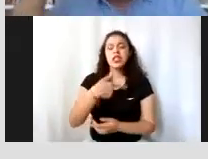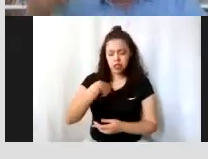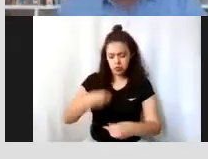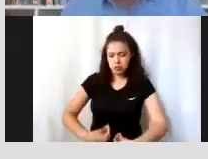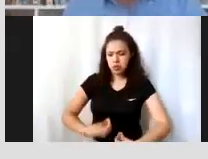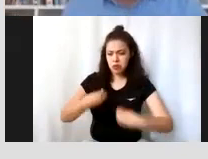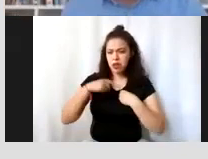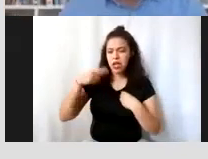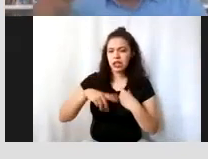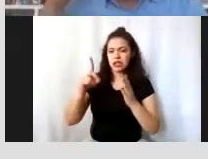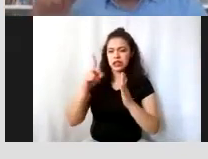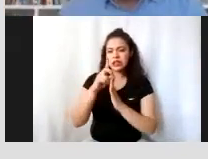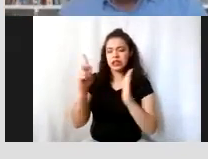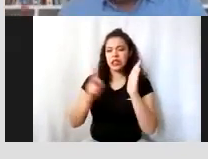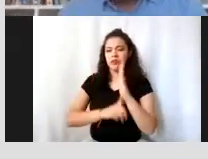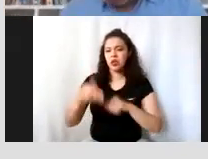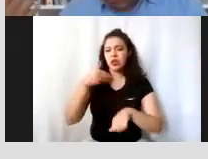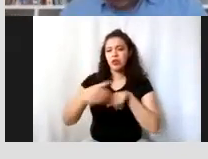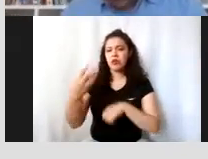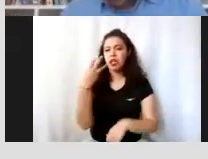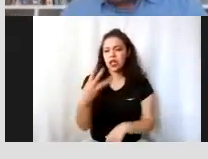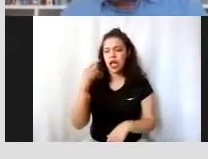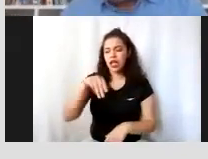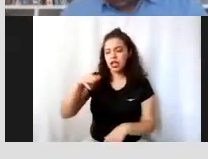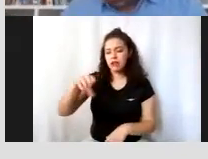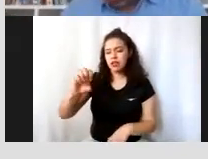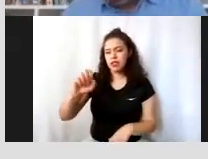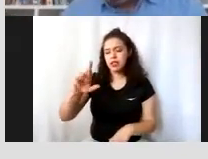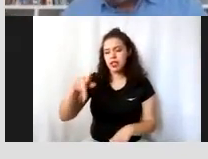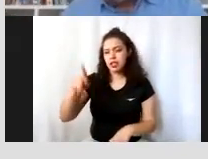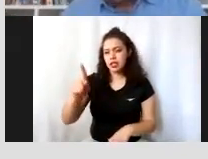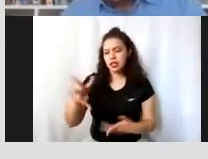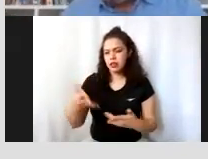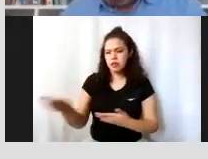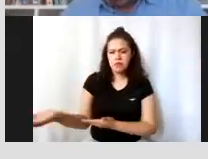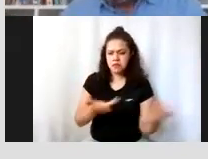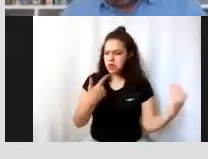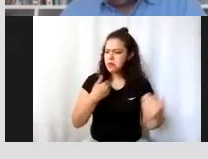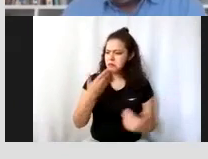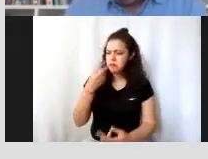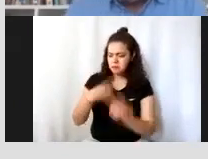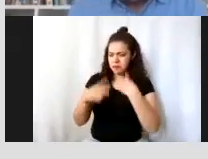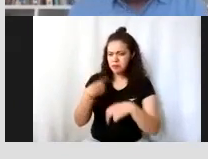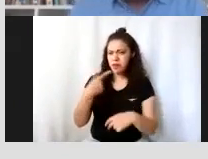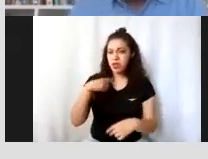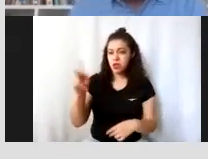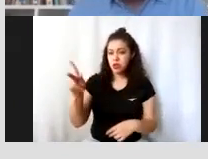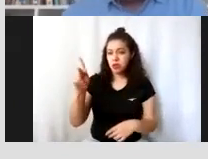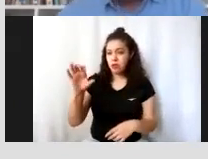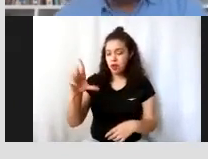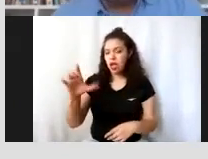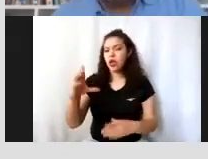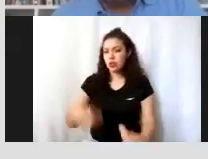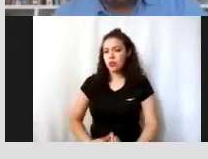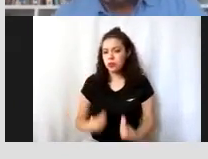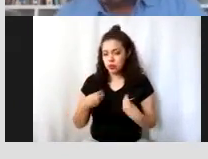vivo en el departamento número 3, aquí en Masaryk, pásale, con todo gusto te recibo. Y vivo en Polanco, efectivamente. ¿Me